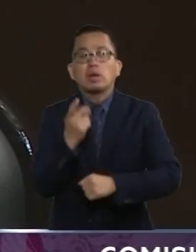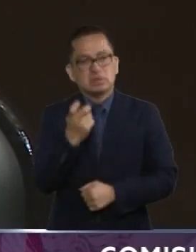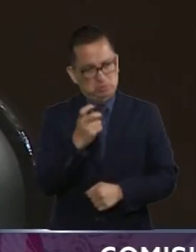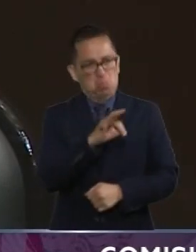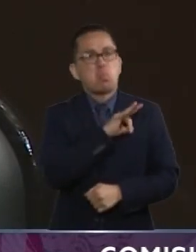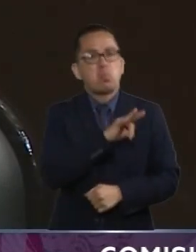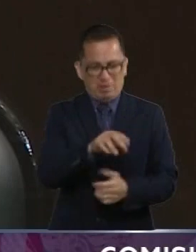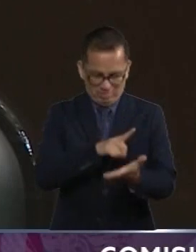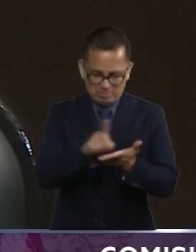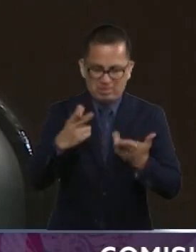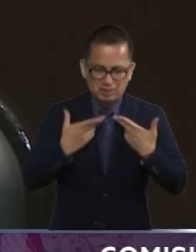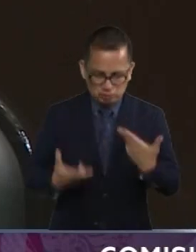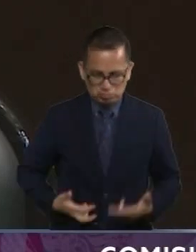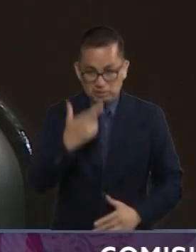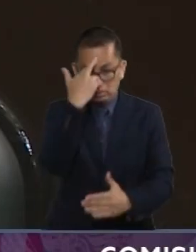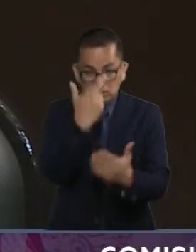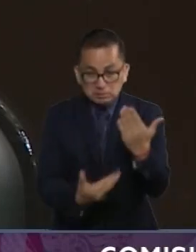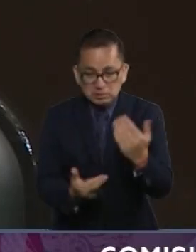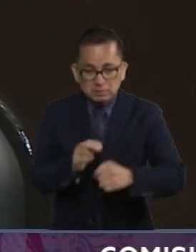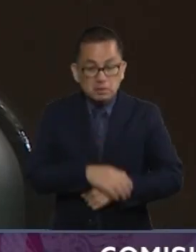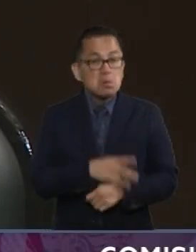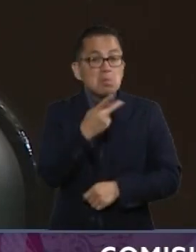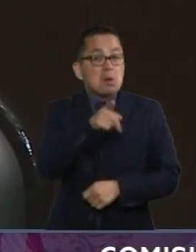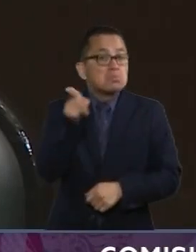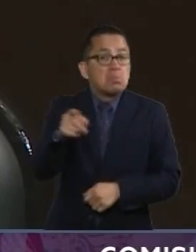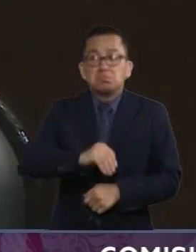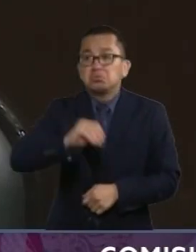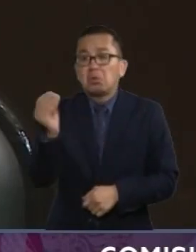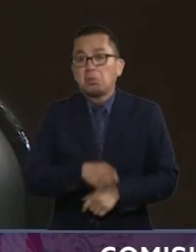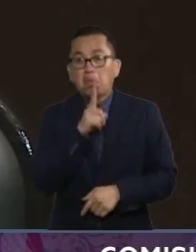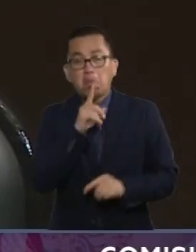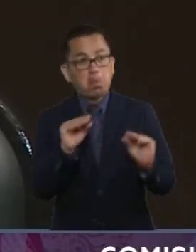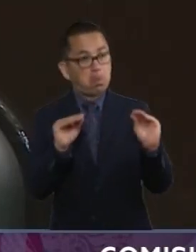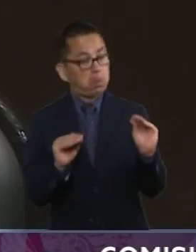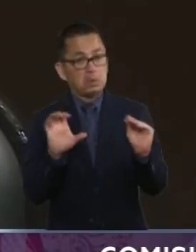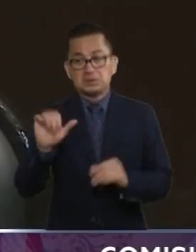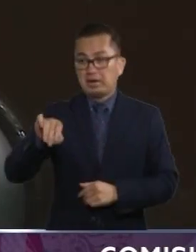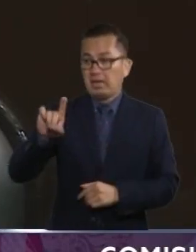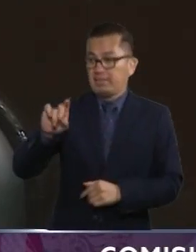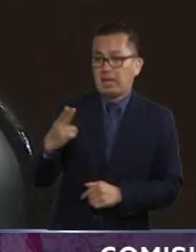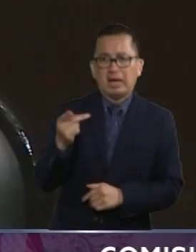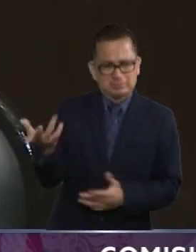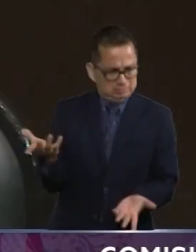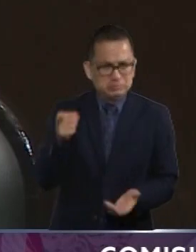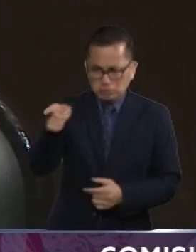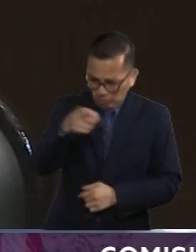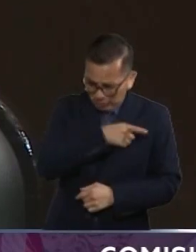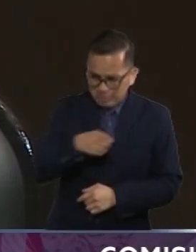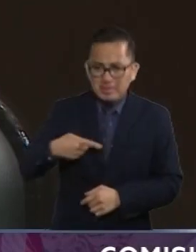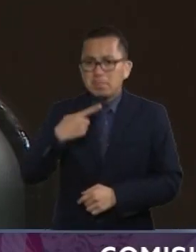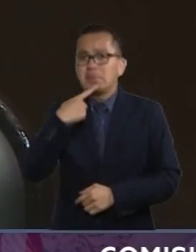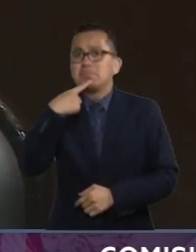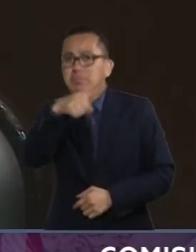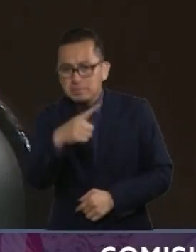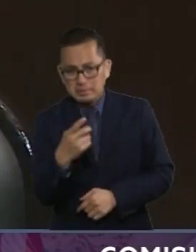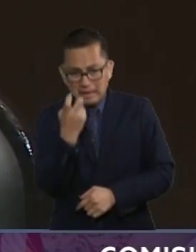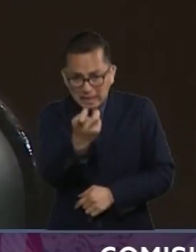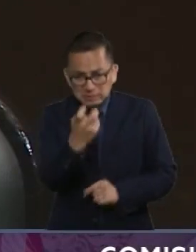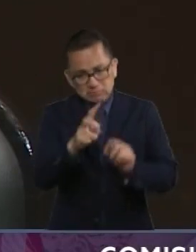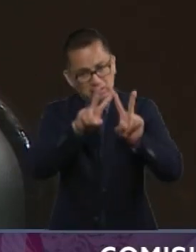las violaciones a derechos humanos. Y es precisamente la CNDH quien debe alzar la voz en este tema tan